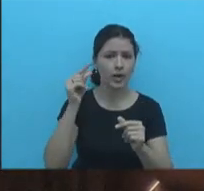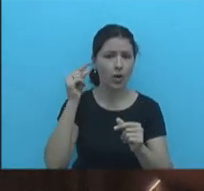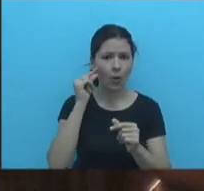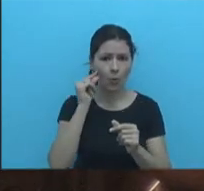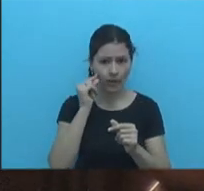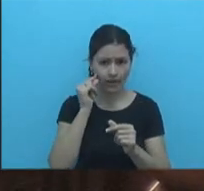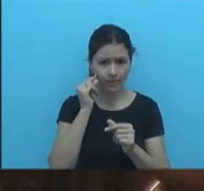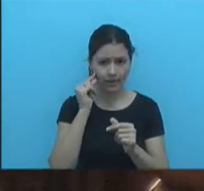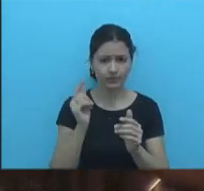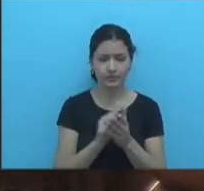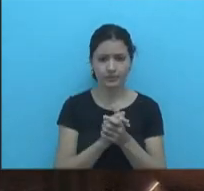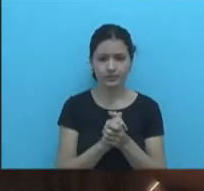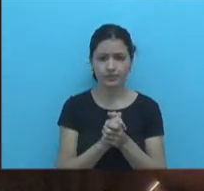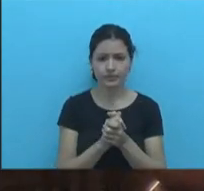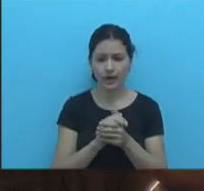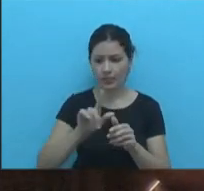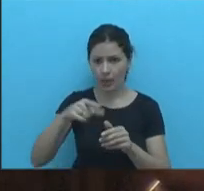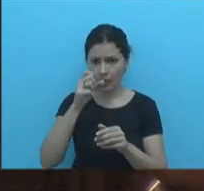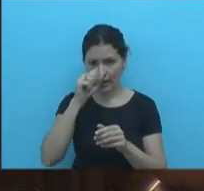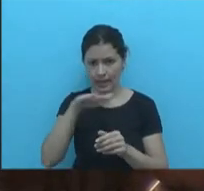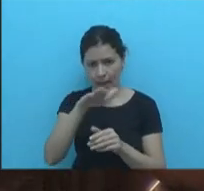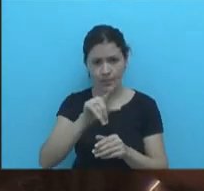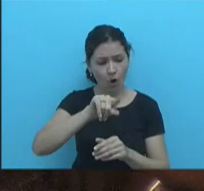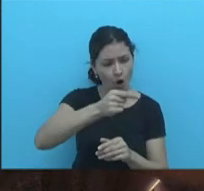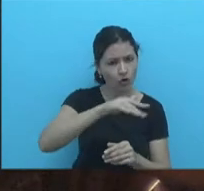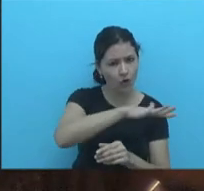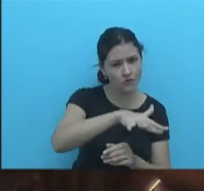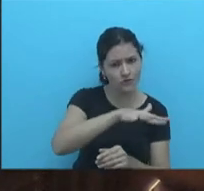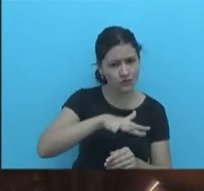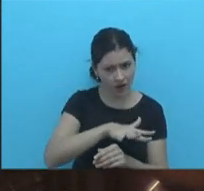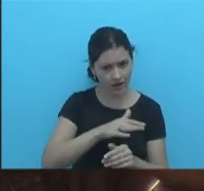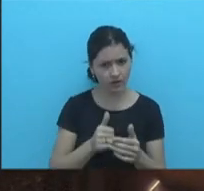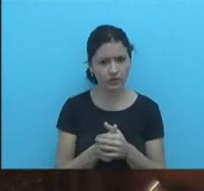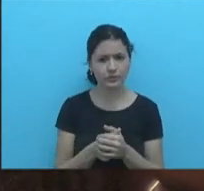rural, al este con el barrio Belgrano y al oeste con zona rural.